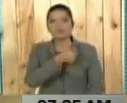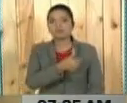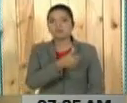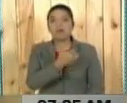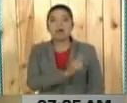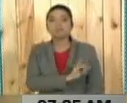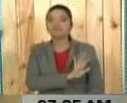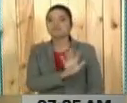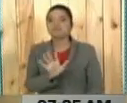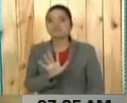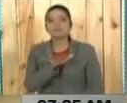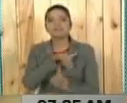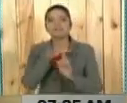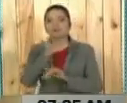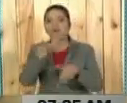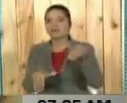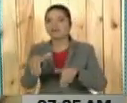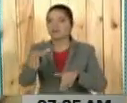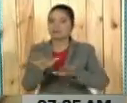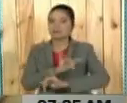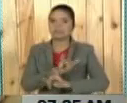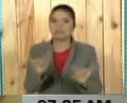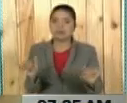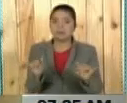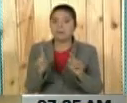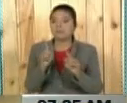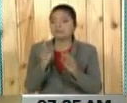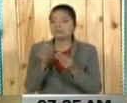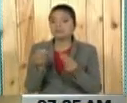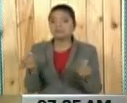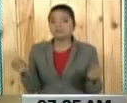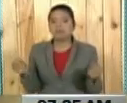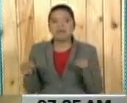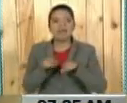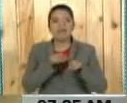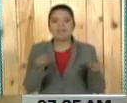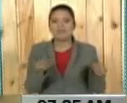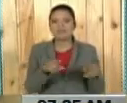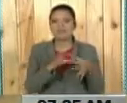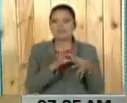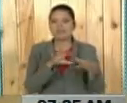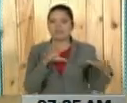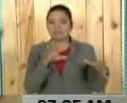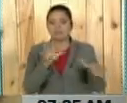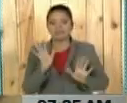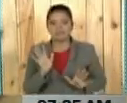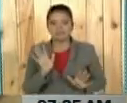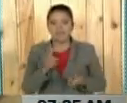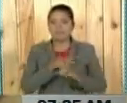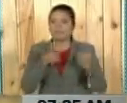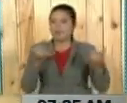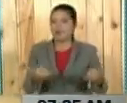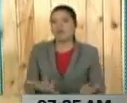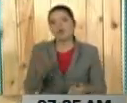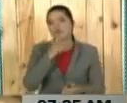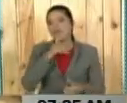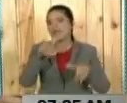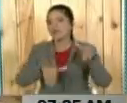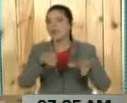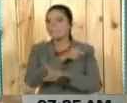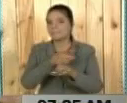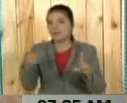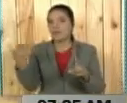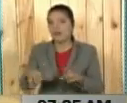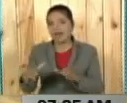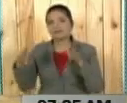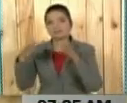existe para coyunturas electorales. Cuando la coyuntura desaparece, ellos se fracturan. En este momento no hay coyuntura electoral, pero hay una mesa